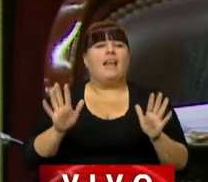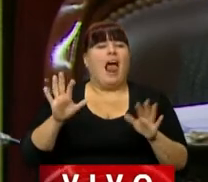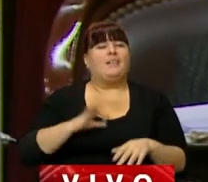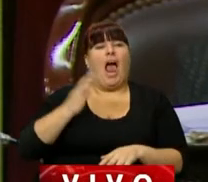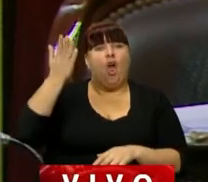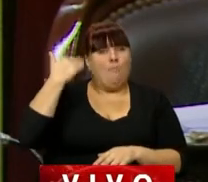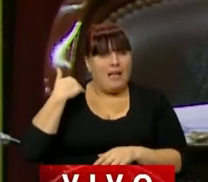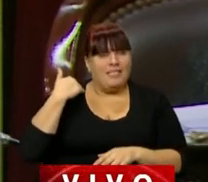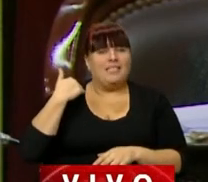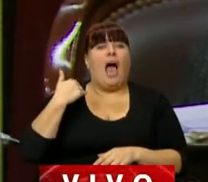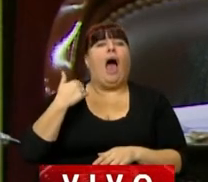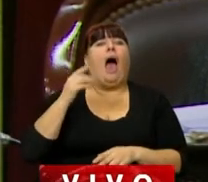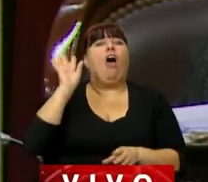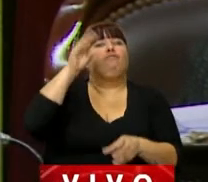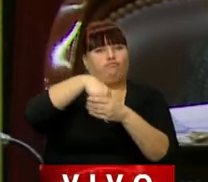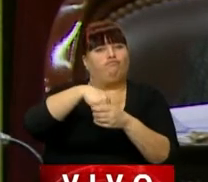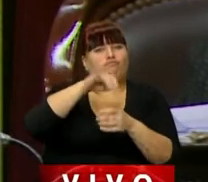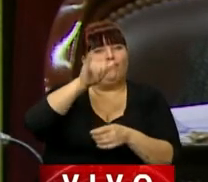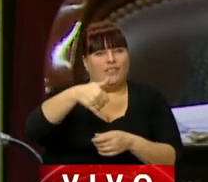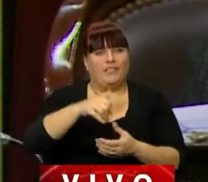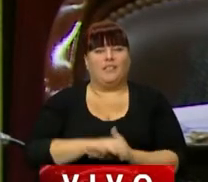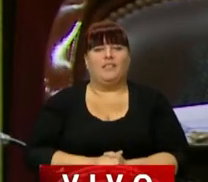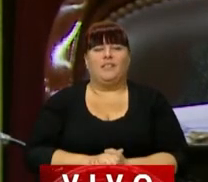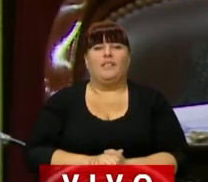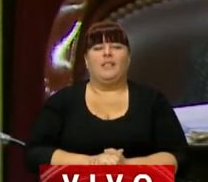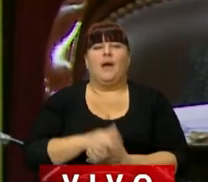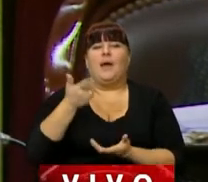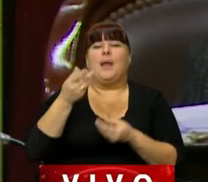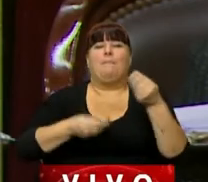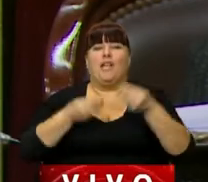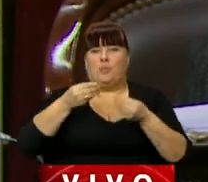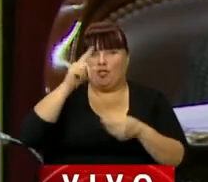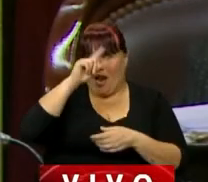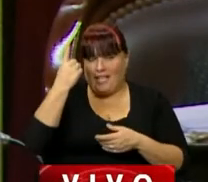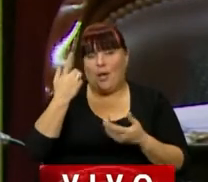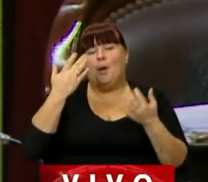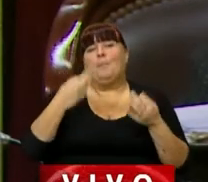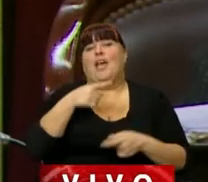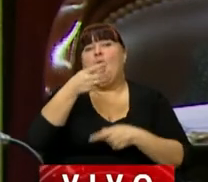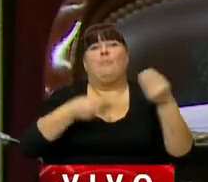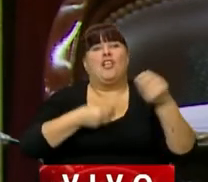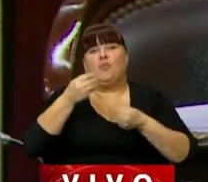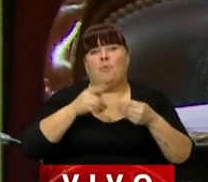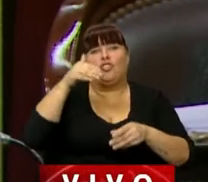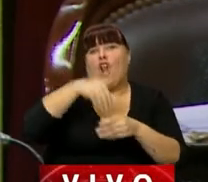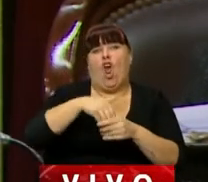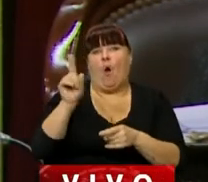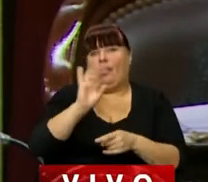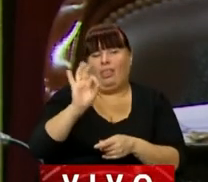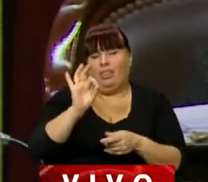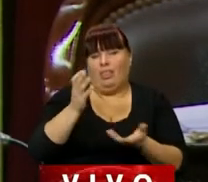lamentablemente el año pasado lo pudimos incluir en el presupuesto nacional, pero como ese presupuesto no fue